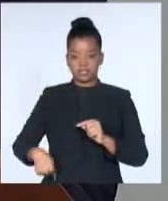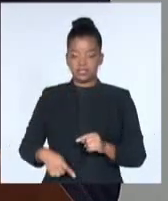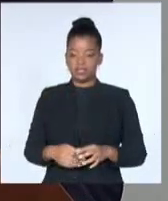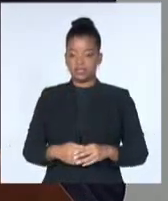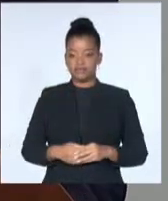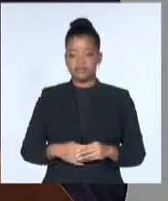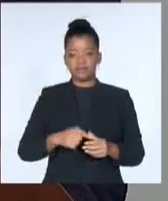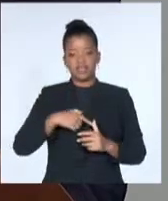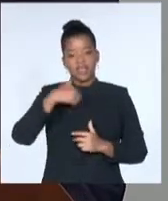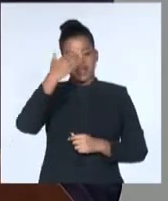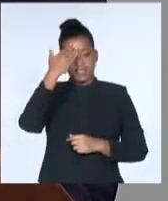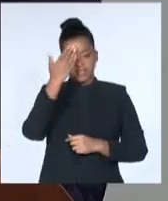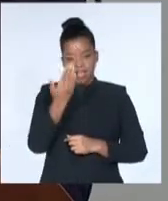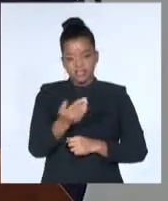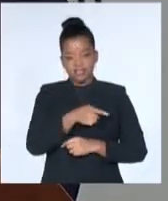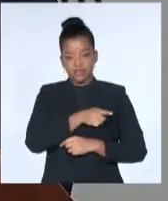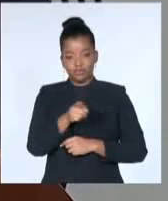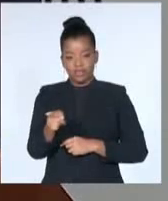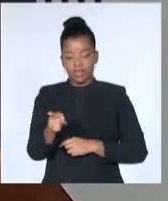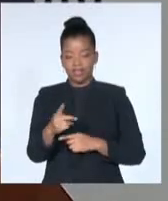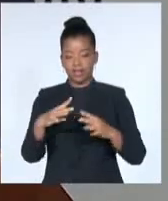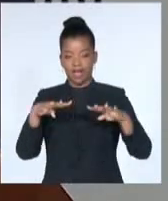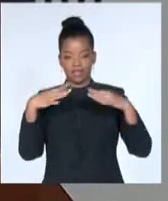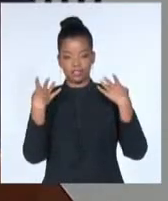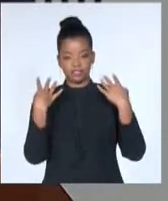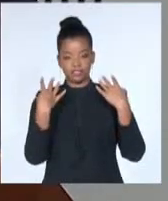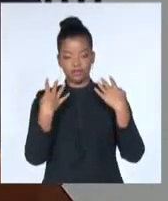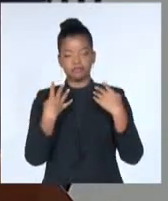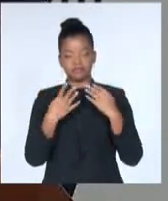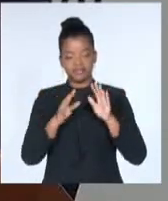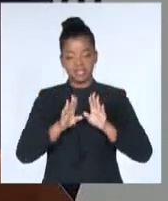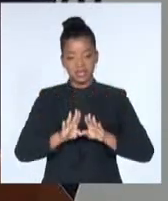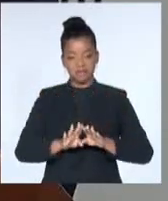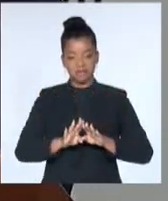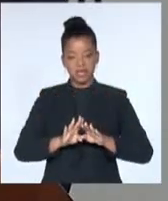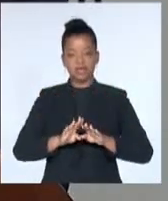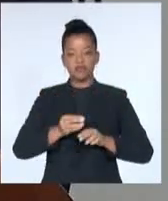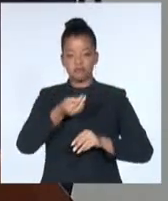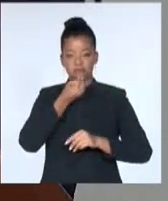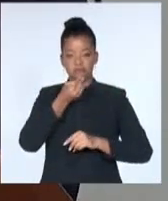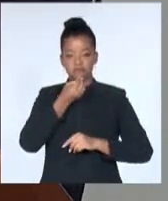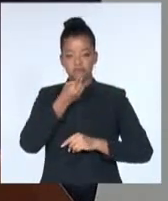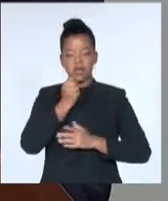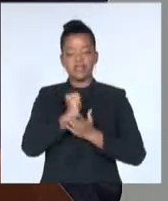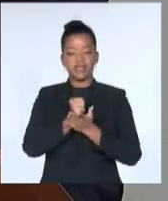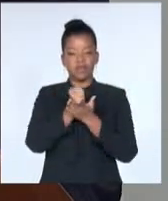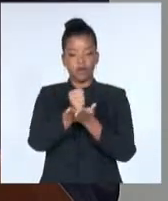todos ustedes por su atención y espero con interés una fructífera